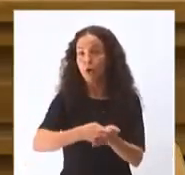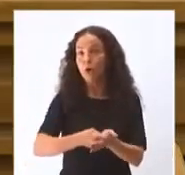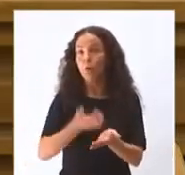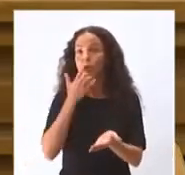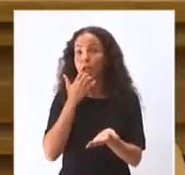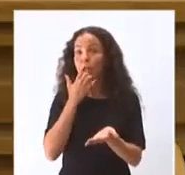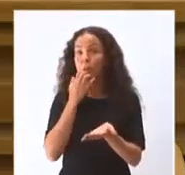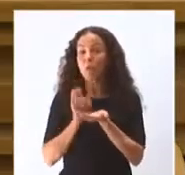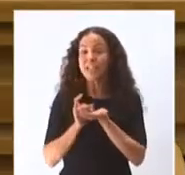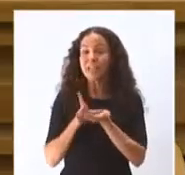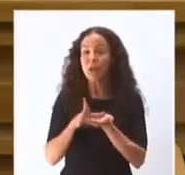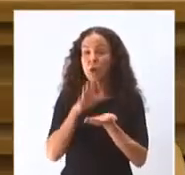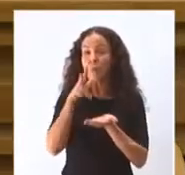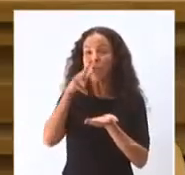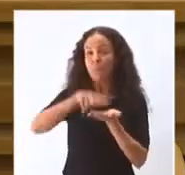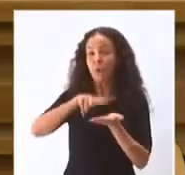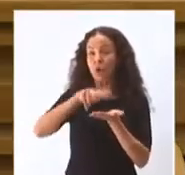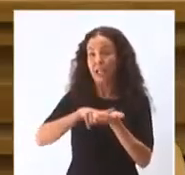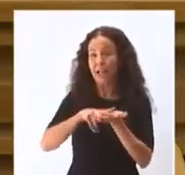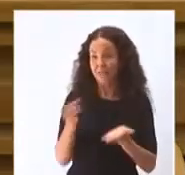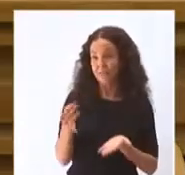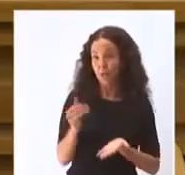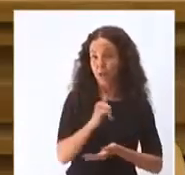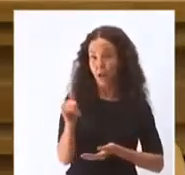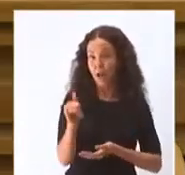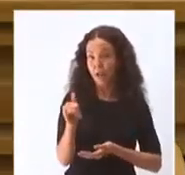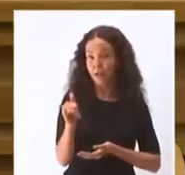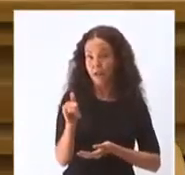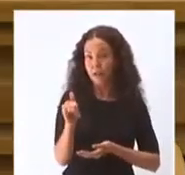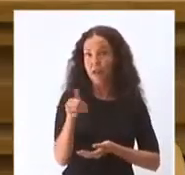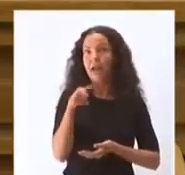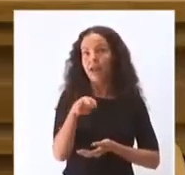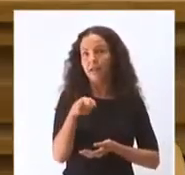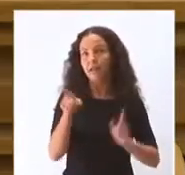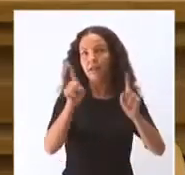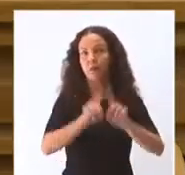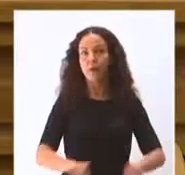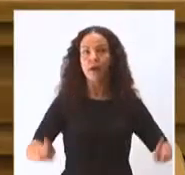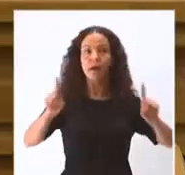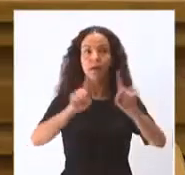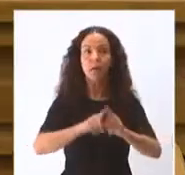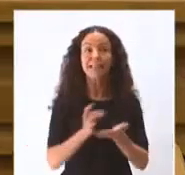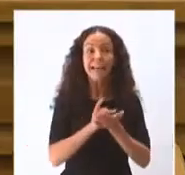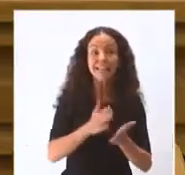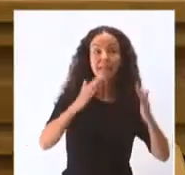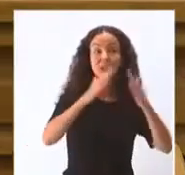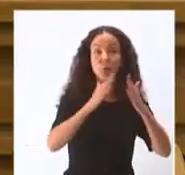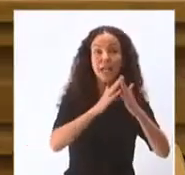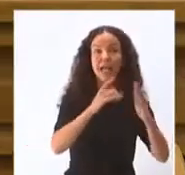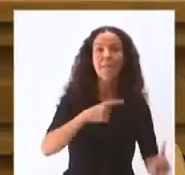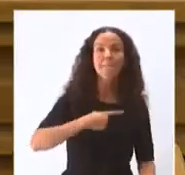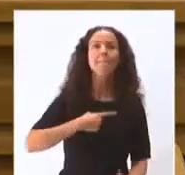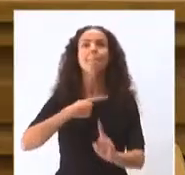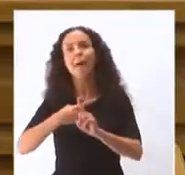hipotecarios que no deja de ser el nuevo sobre mojado encima de que te desahucian tengas que pagar